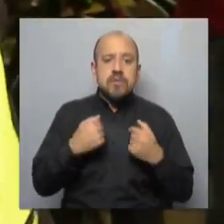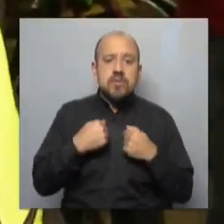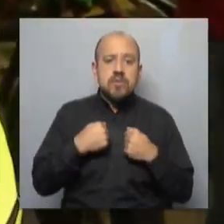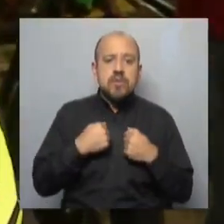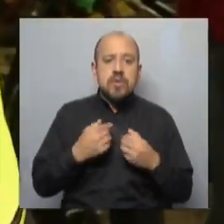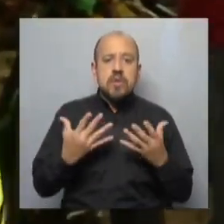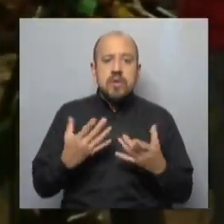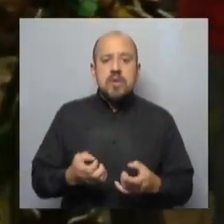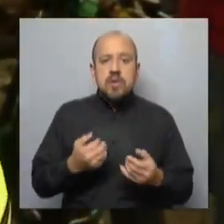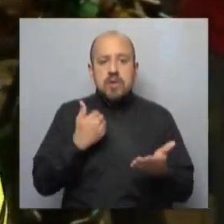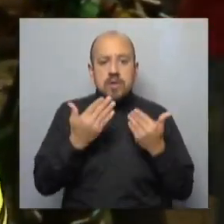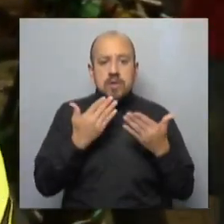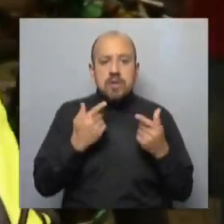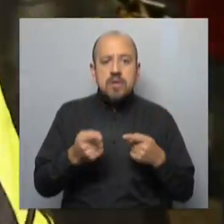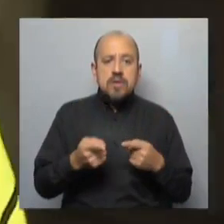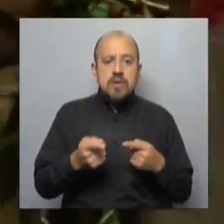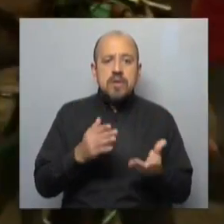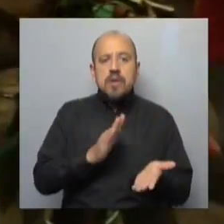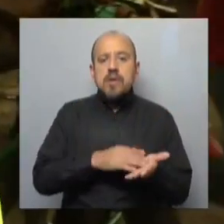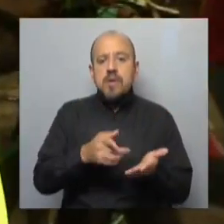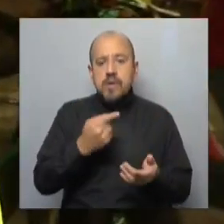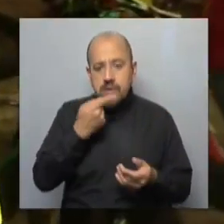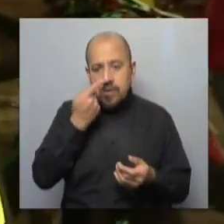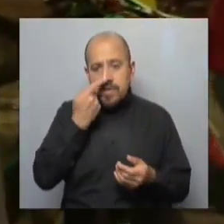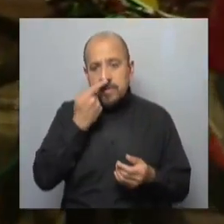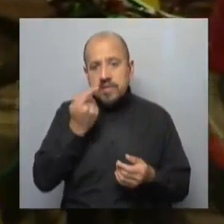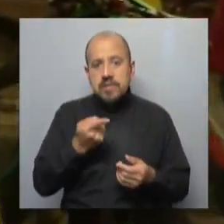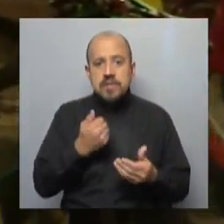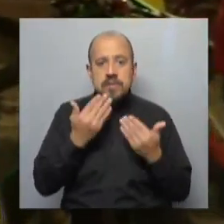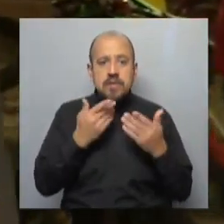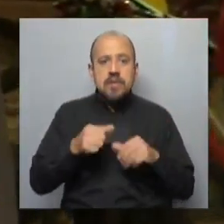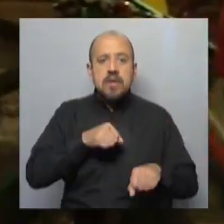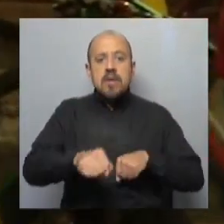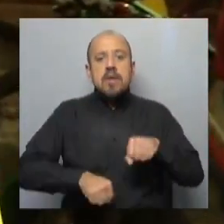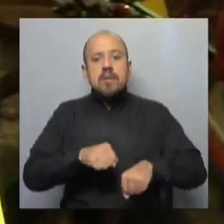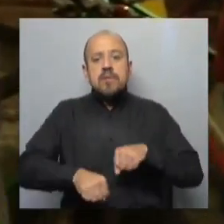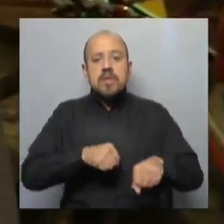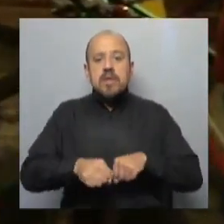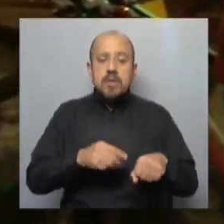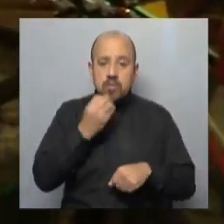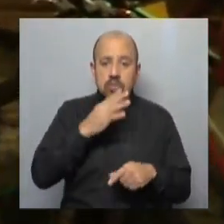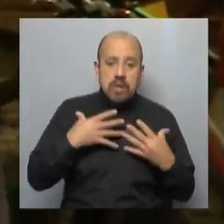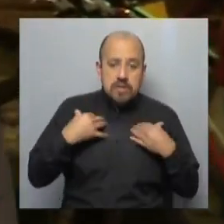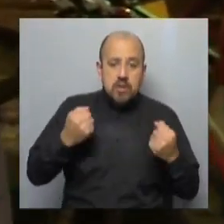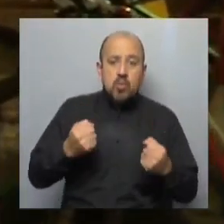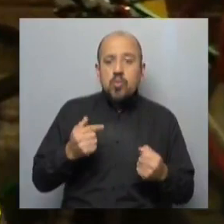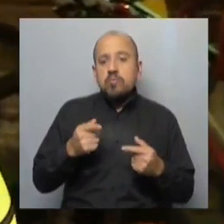hablar especialmente es sobre lo interesante lo bueno que es andar en bicicleta que es muy bueno para la salud para el medio